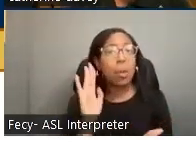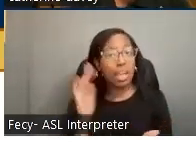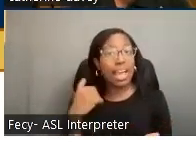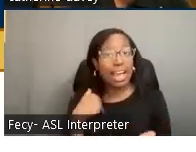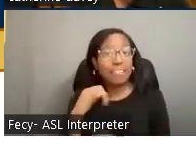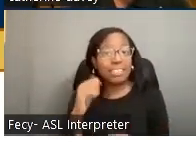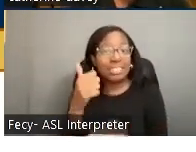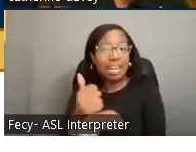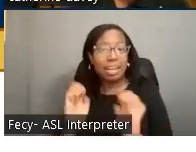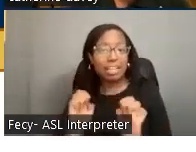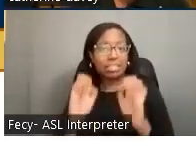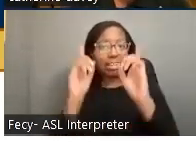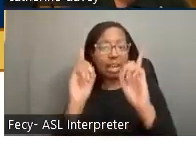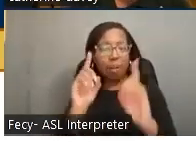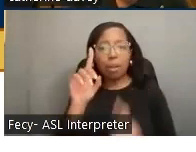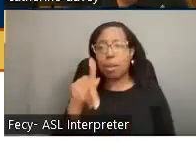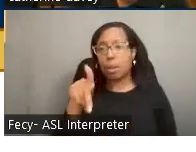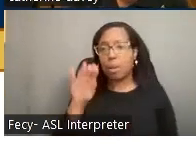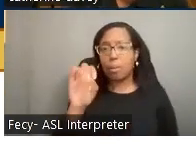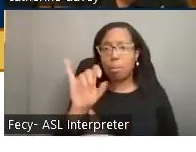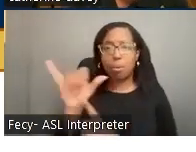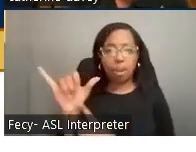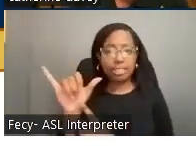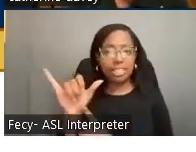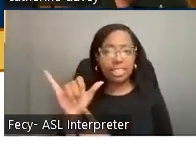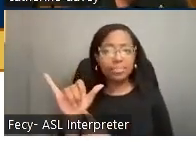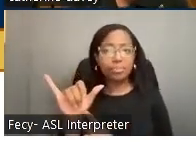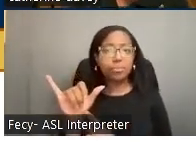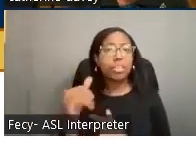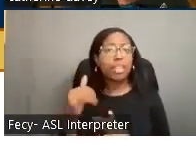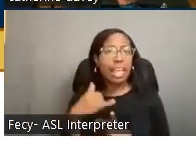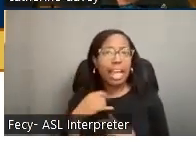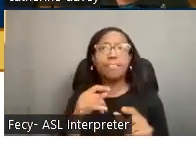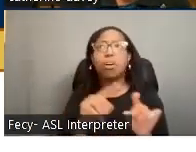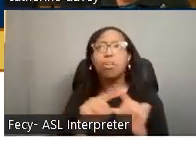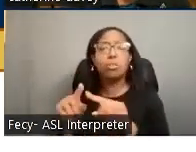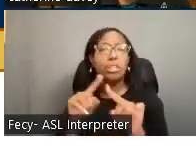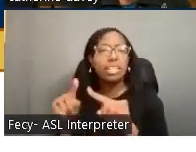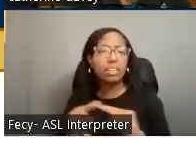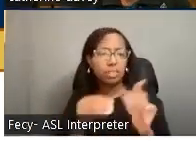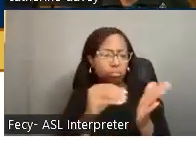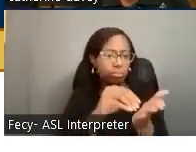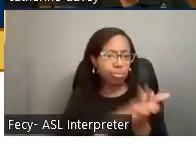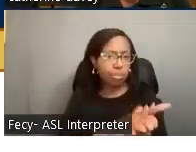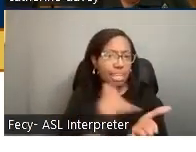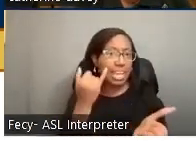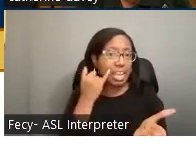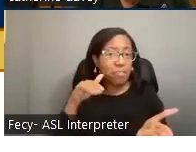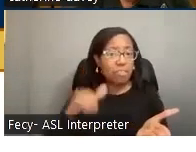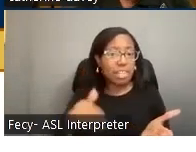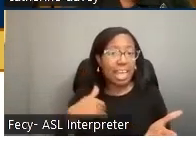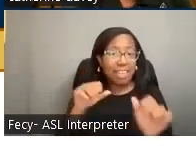hablen con ustedes, hay distintas situaciones educativas que están en proceso, que están siendo consideradas por la legislatura de